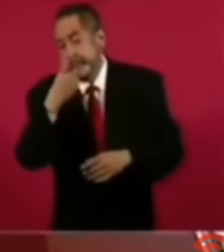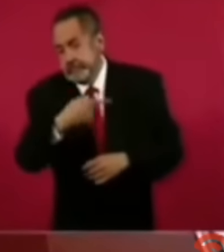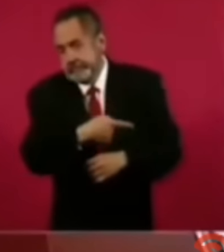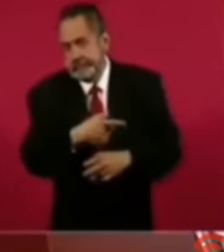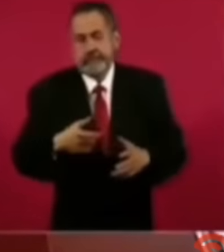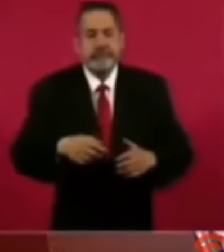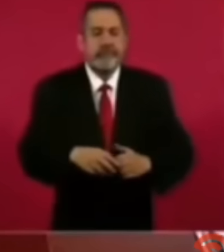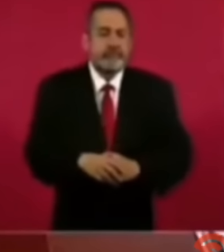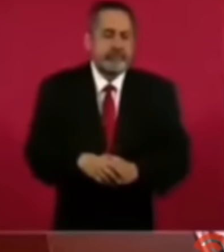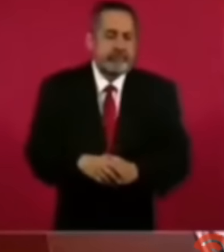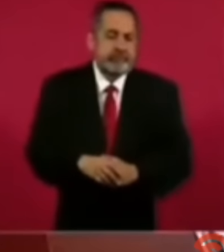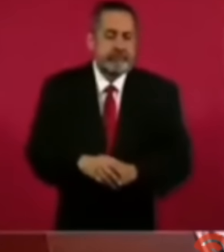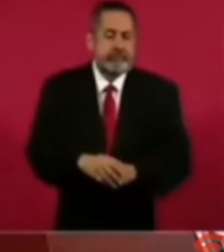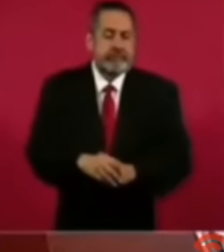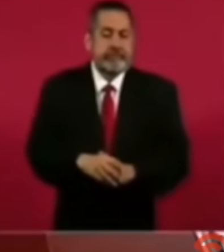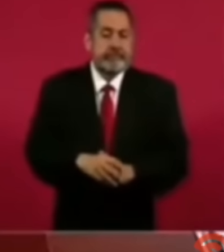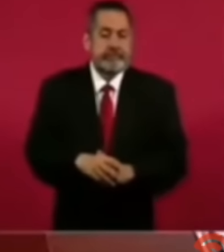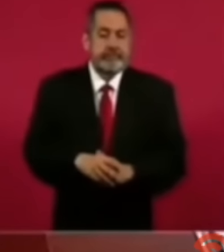Y sí,